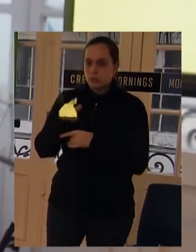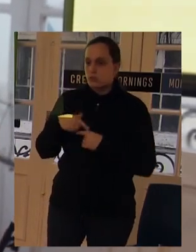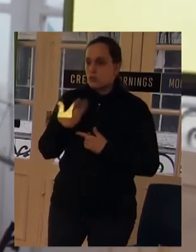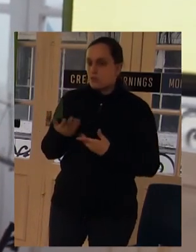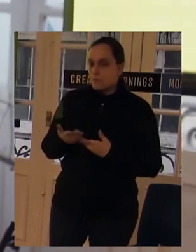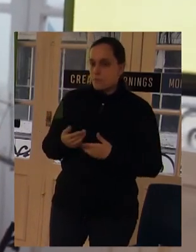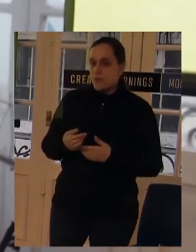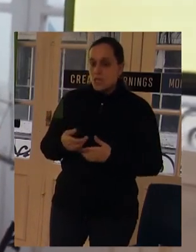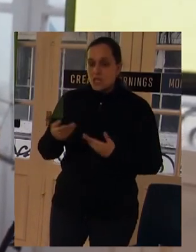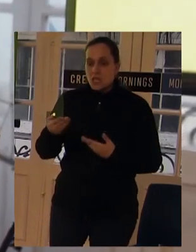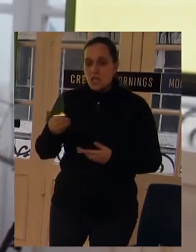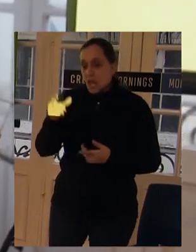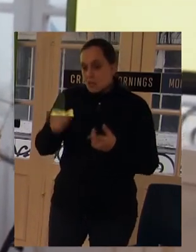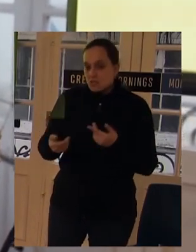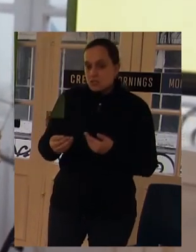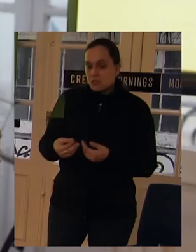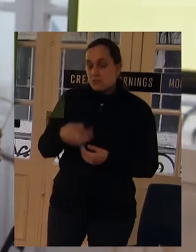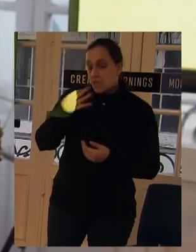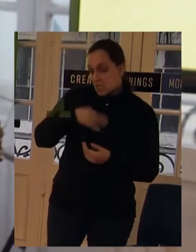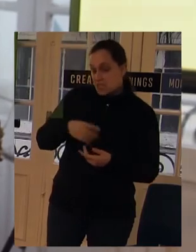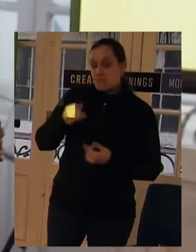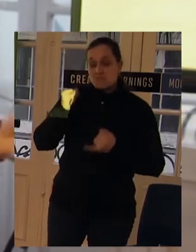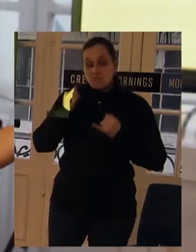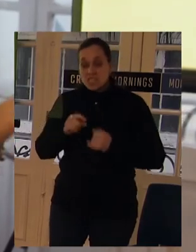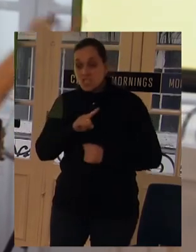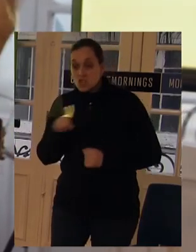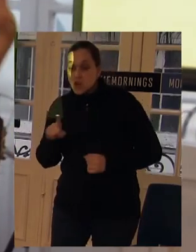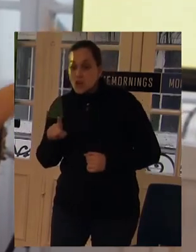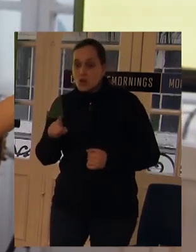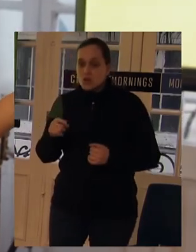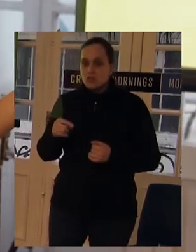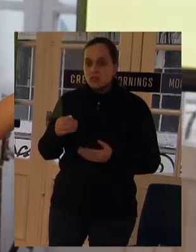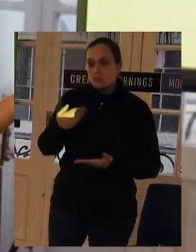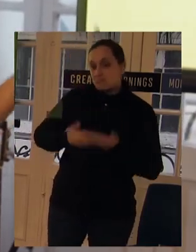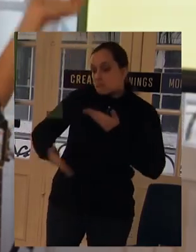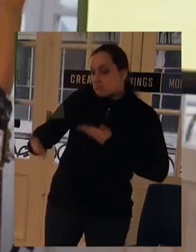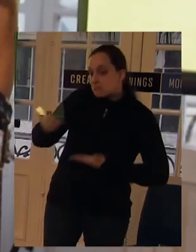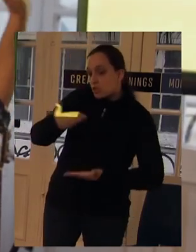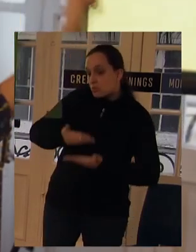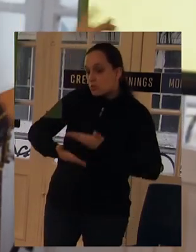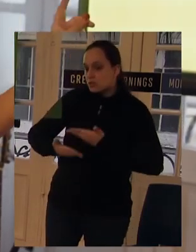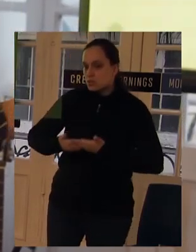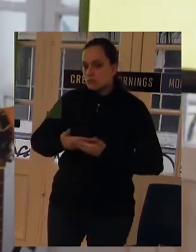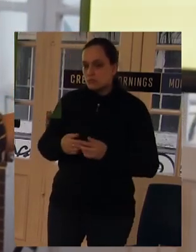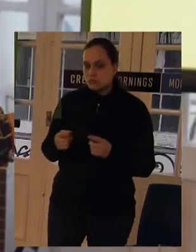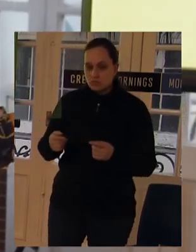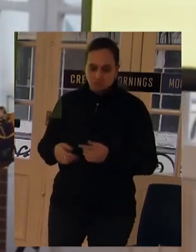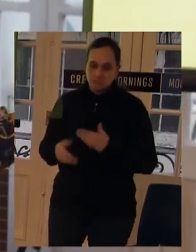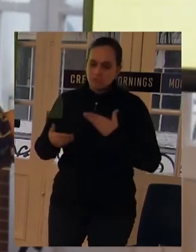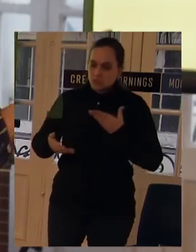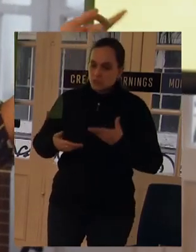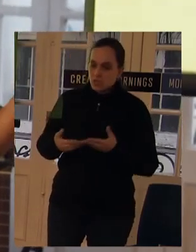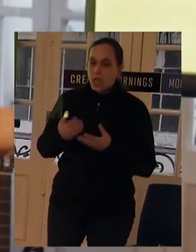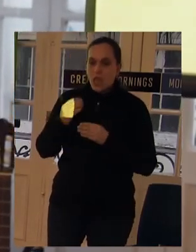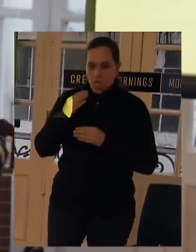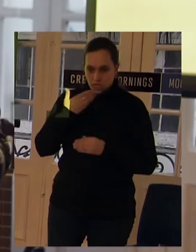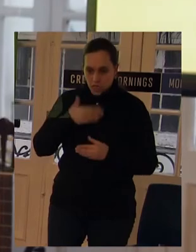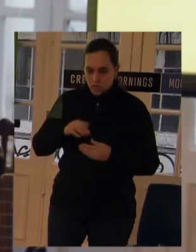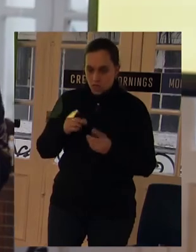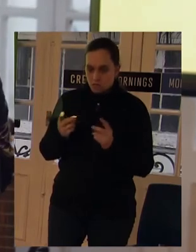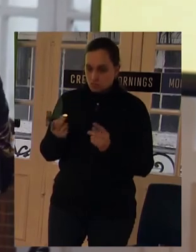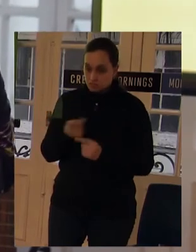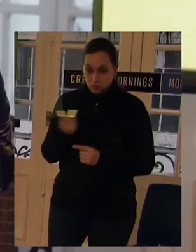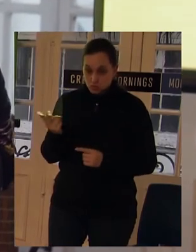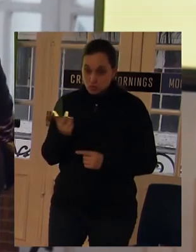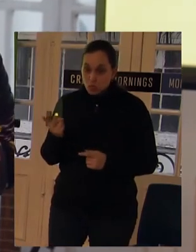me da su feedback, me dice si le parece o no, pero como ya empezamos bien, ya empezamos tratando de entendernos,